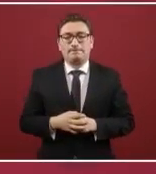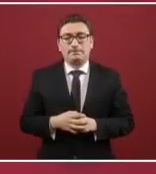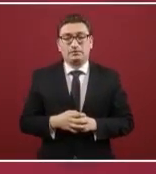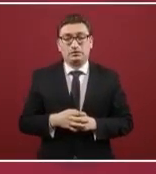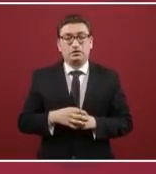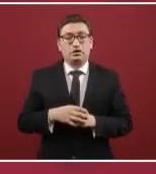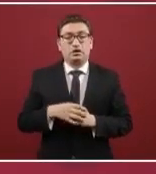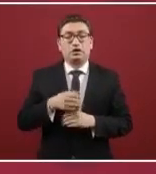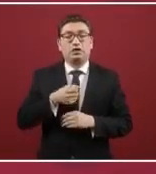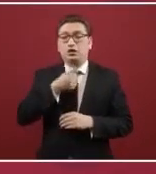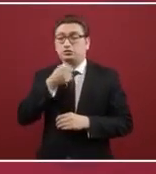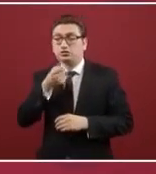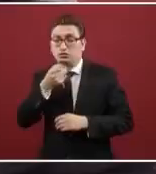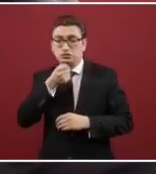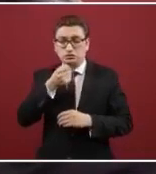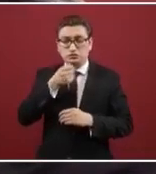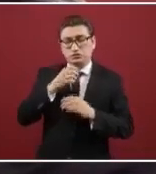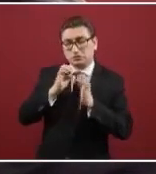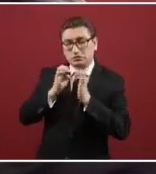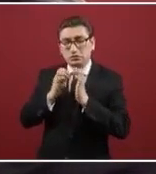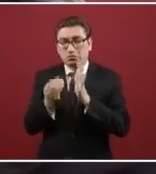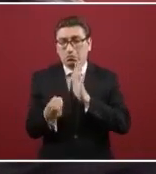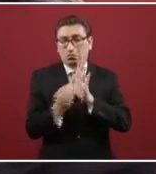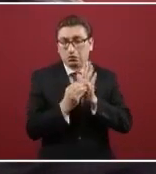le sacaron un reportaje